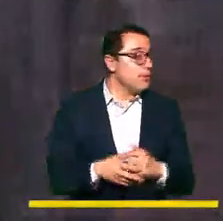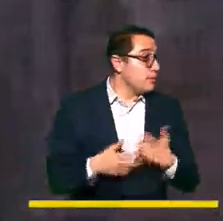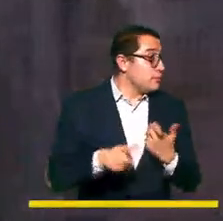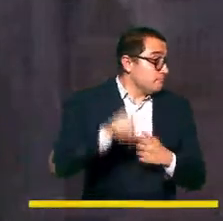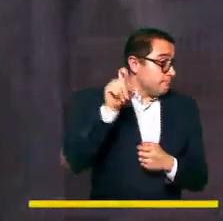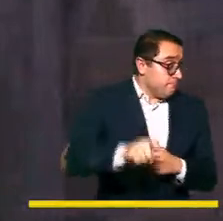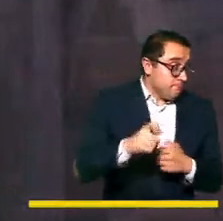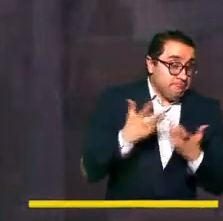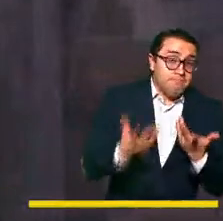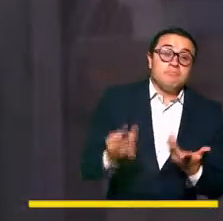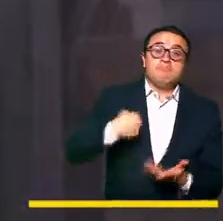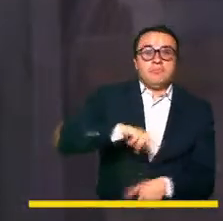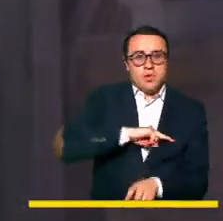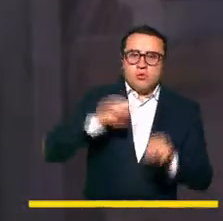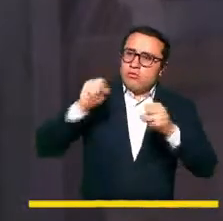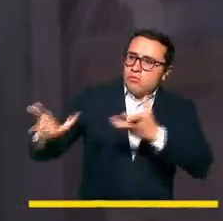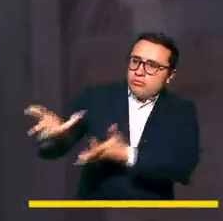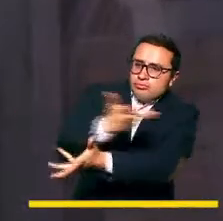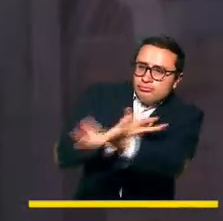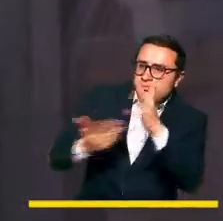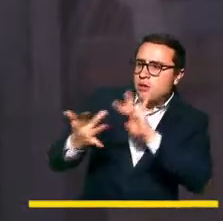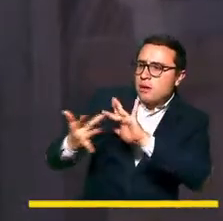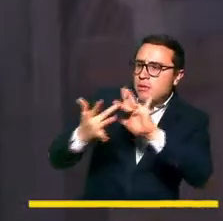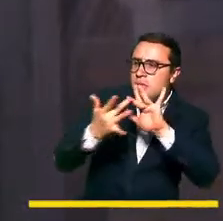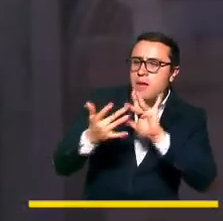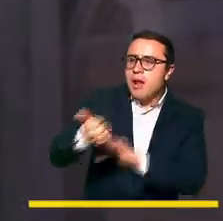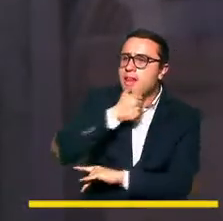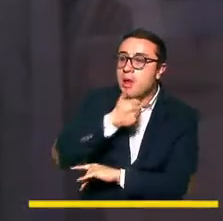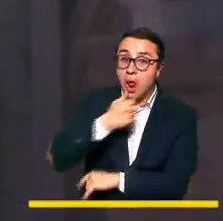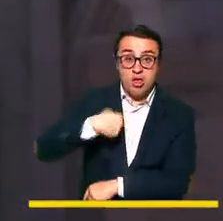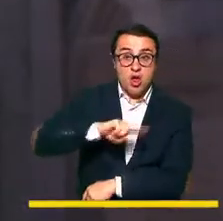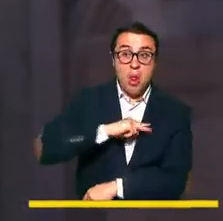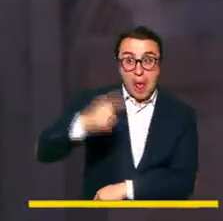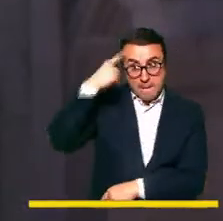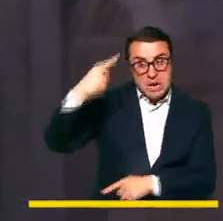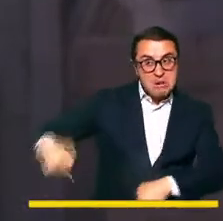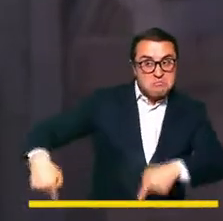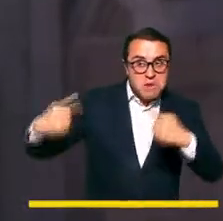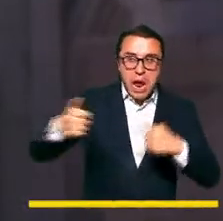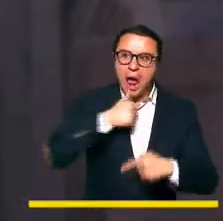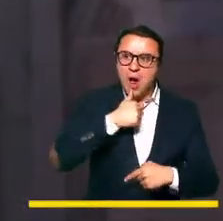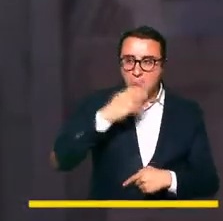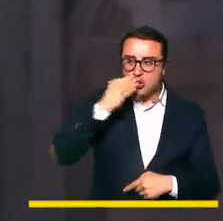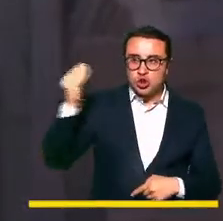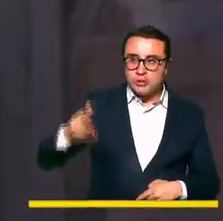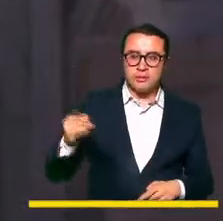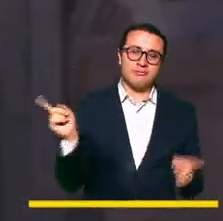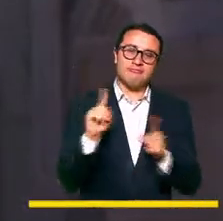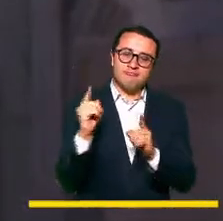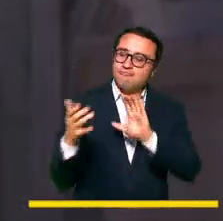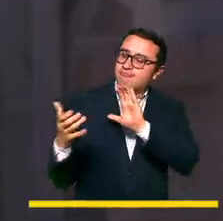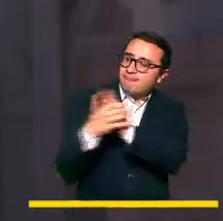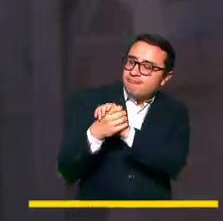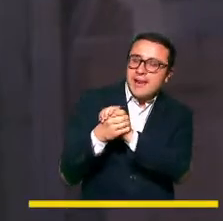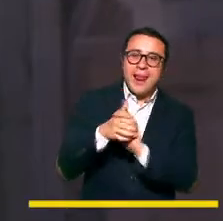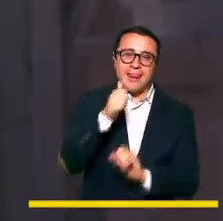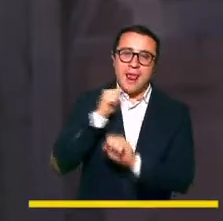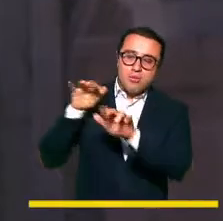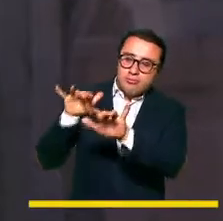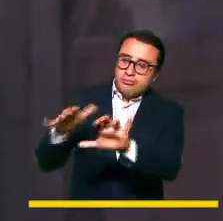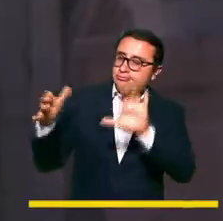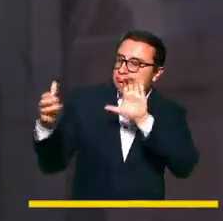que podamos convivir con el agua, no como enemigos, sino como amigos. Y en esto la pesca tiene